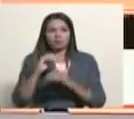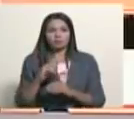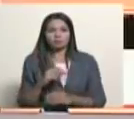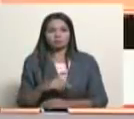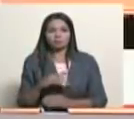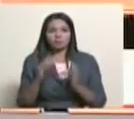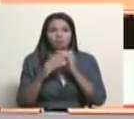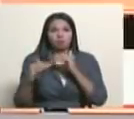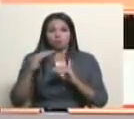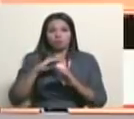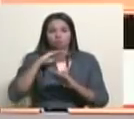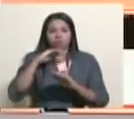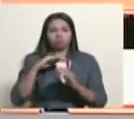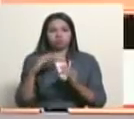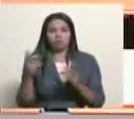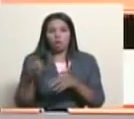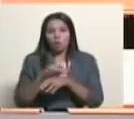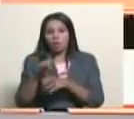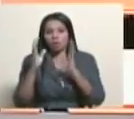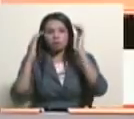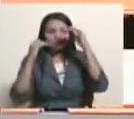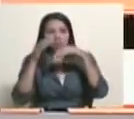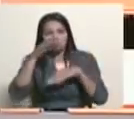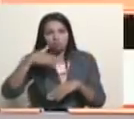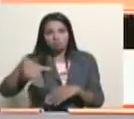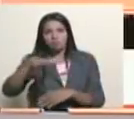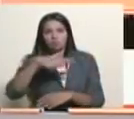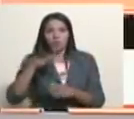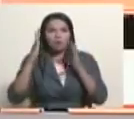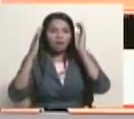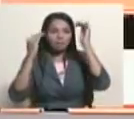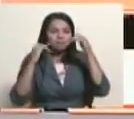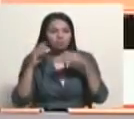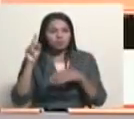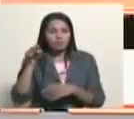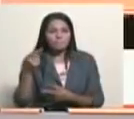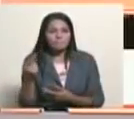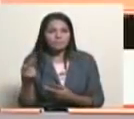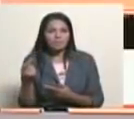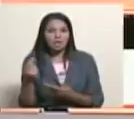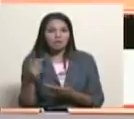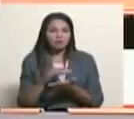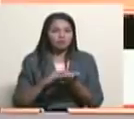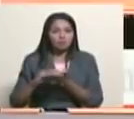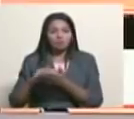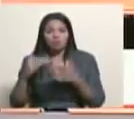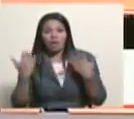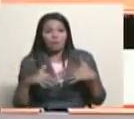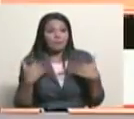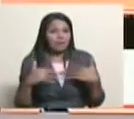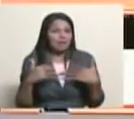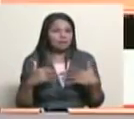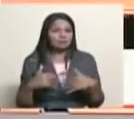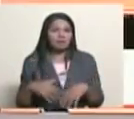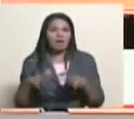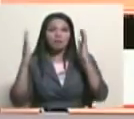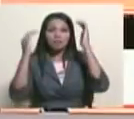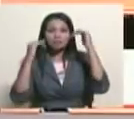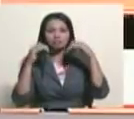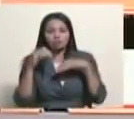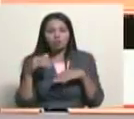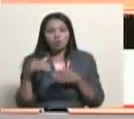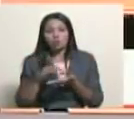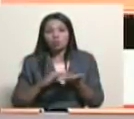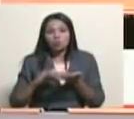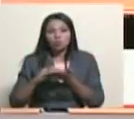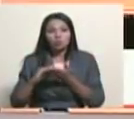Sobresaliente en capacidad de gobierno, en atención del pueblo, en atención de situaciones de emergencia, en atención de situaciones